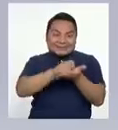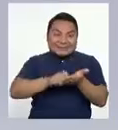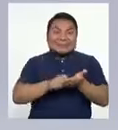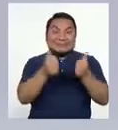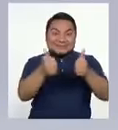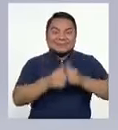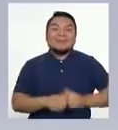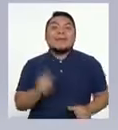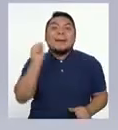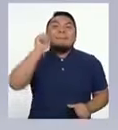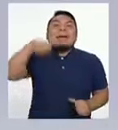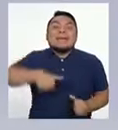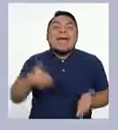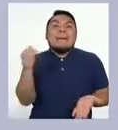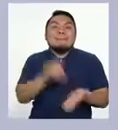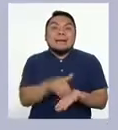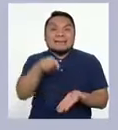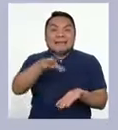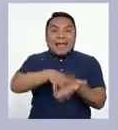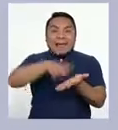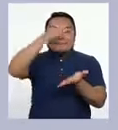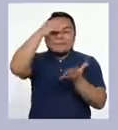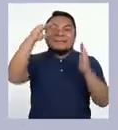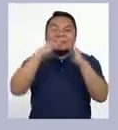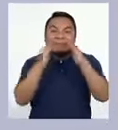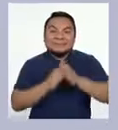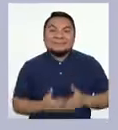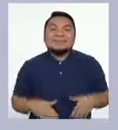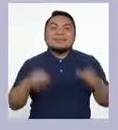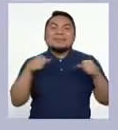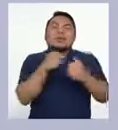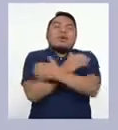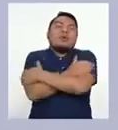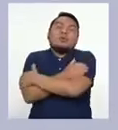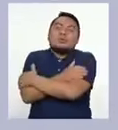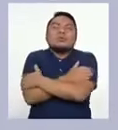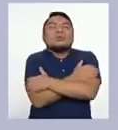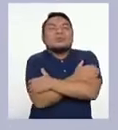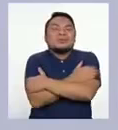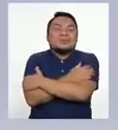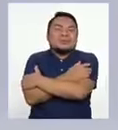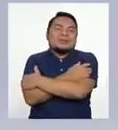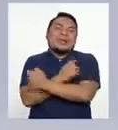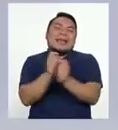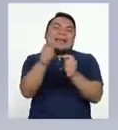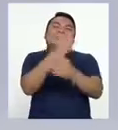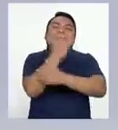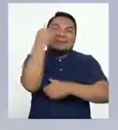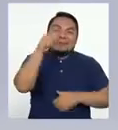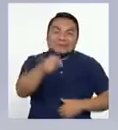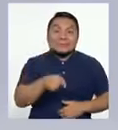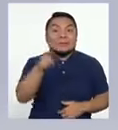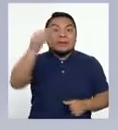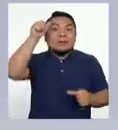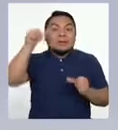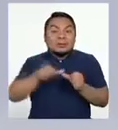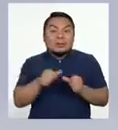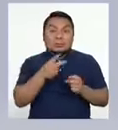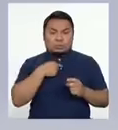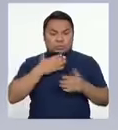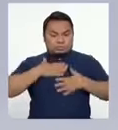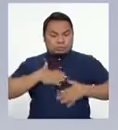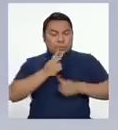vemos mañana en otra edición de Aprendo en Casa. Abrazos de oso a la distancia. Y recuerda que cuando